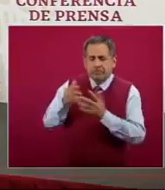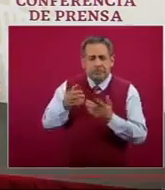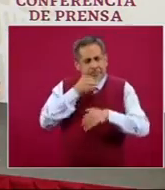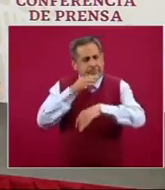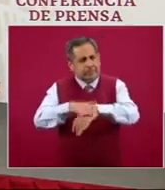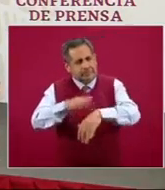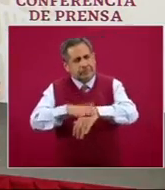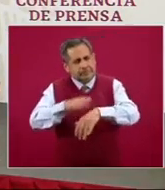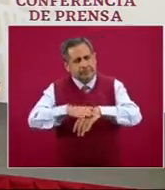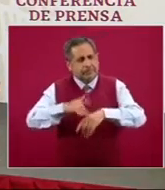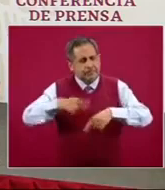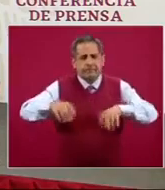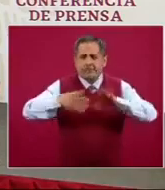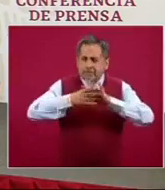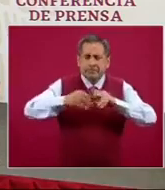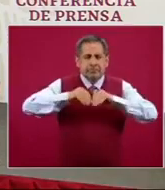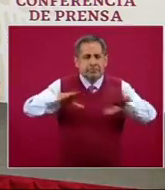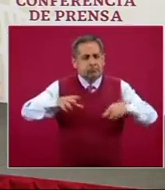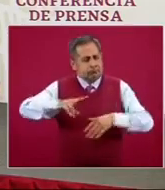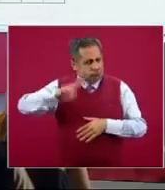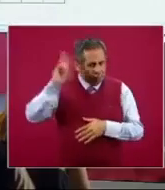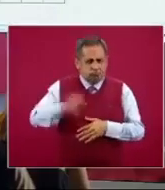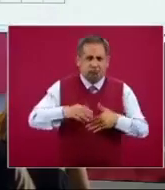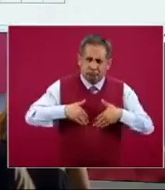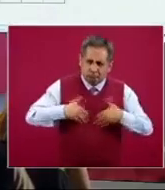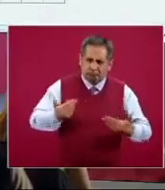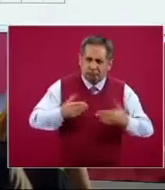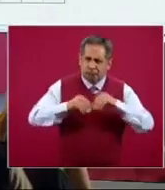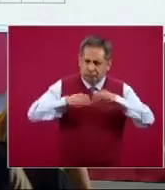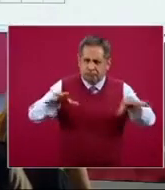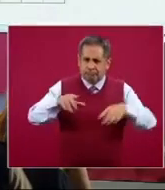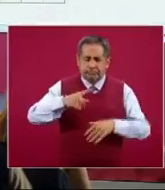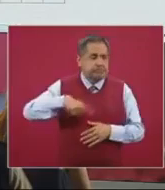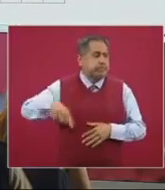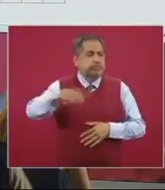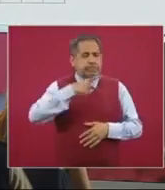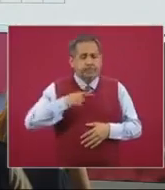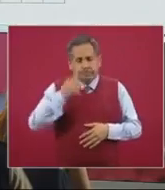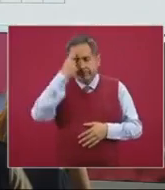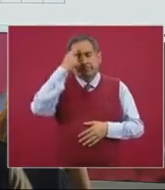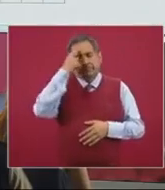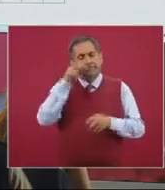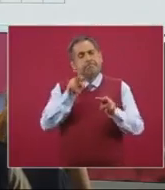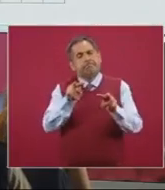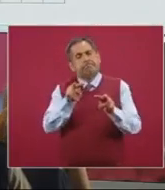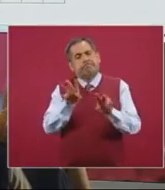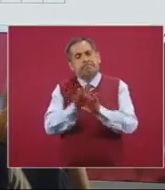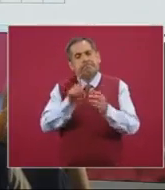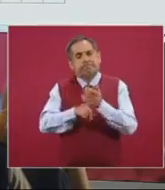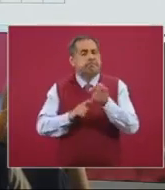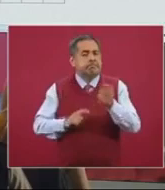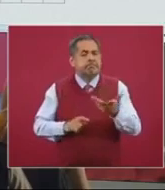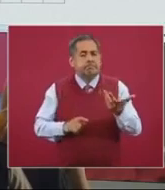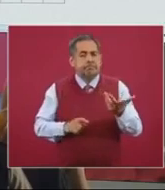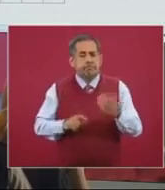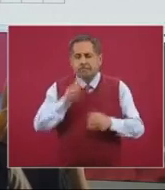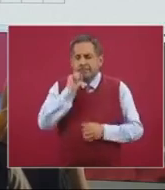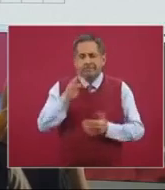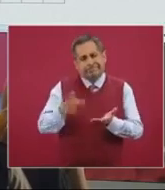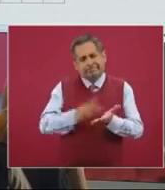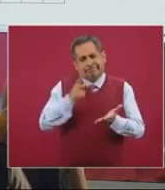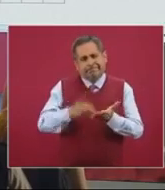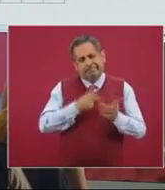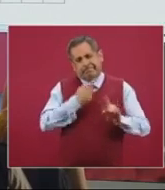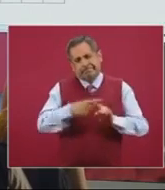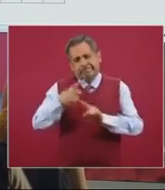nos interesa decir las cosas como son y que la sociedad participe de esto. Y también en innumerables